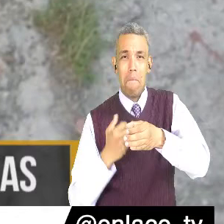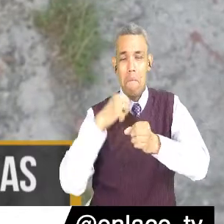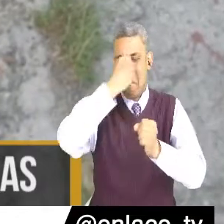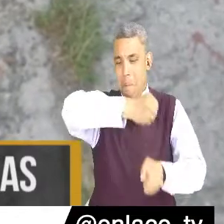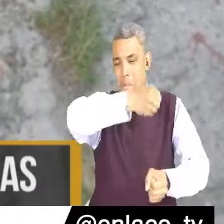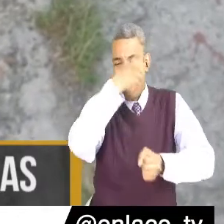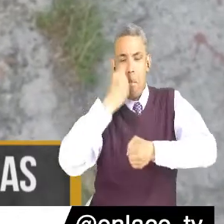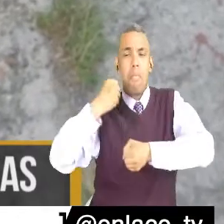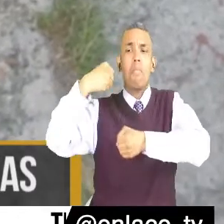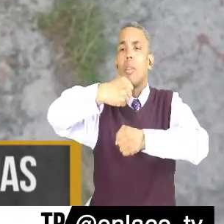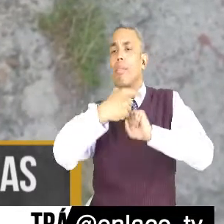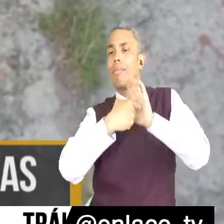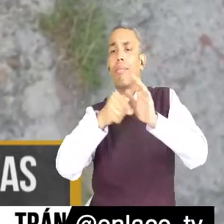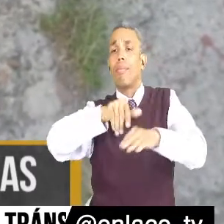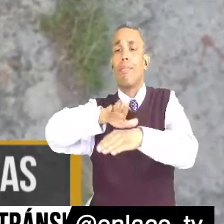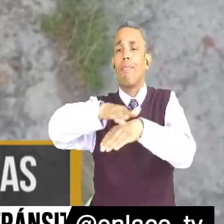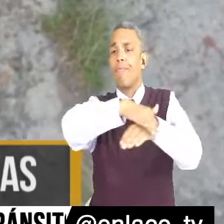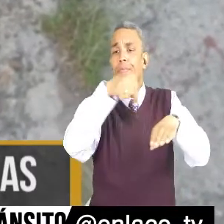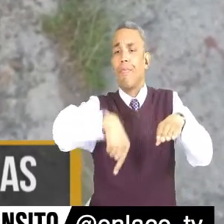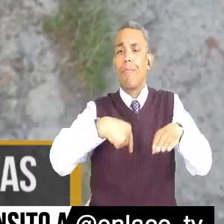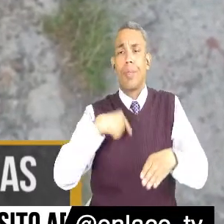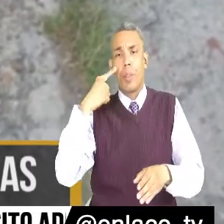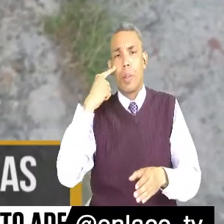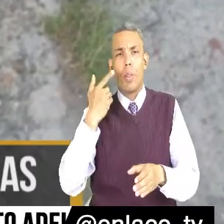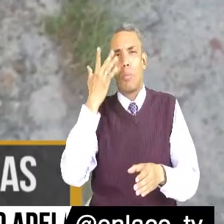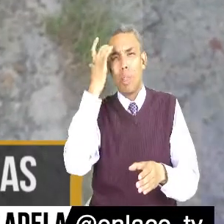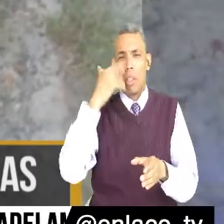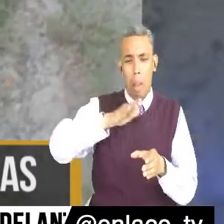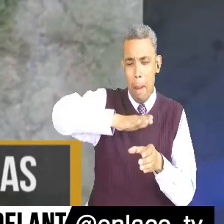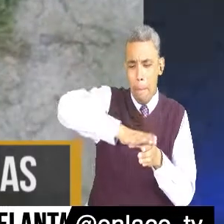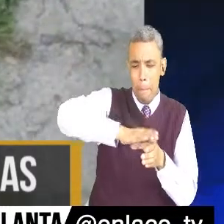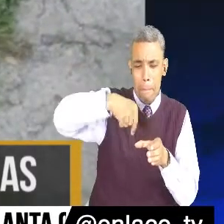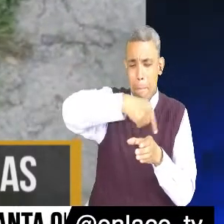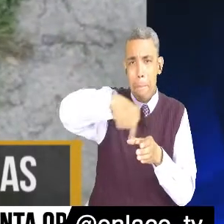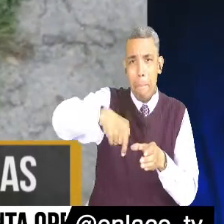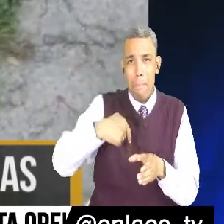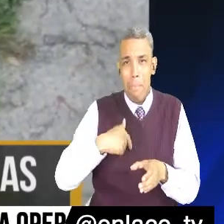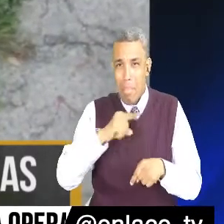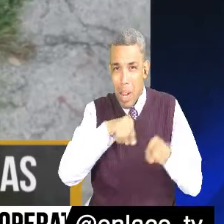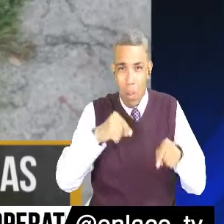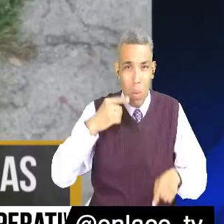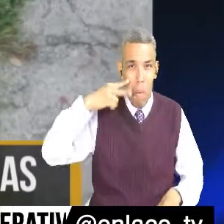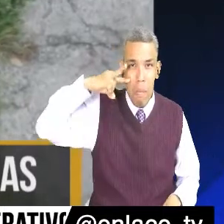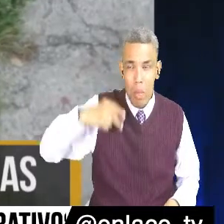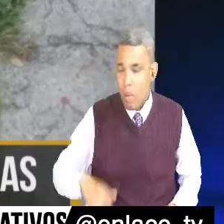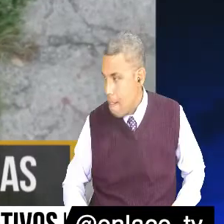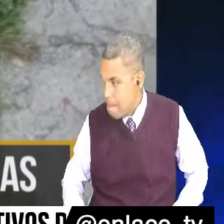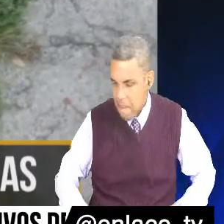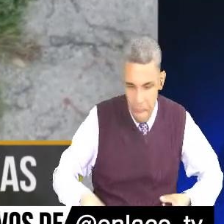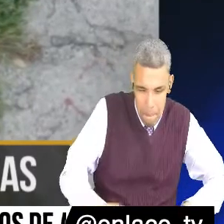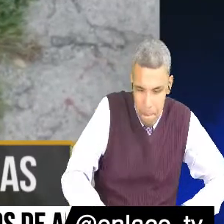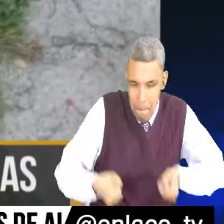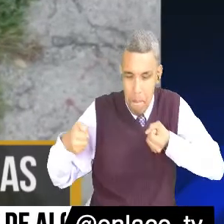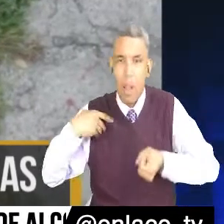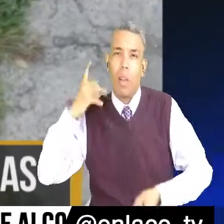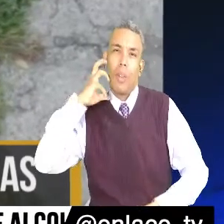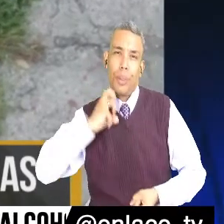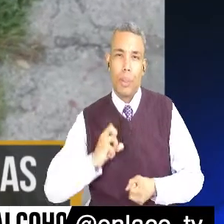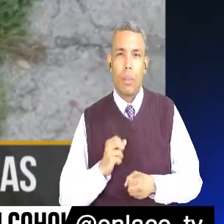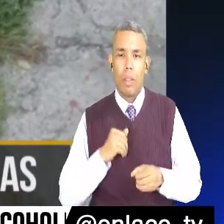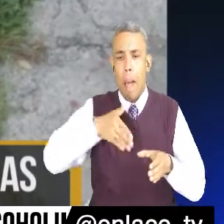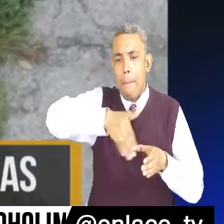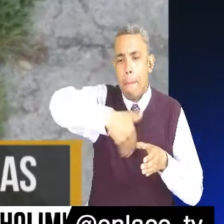conductores debido a que los delincuentes se las llevan. Solicitan que se instalen en esta zona avisos que adviertan del peligro y que